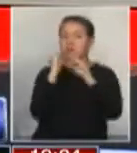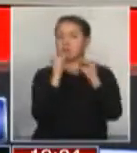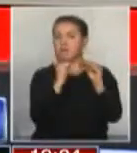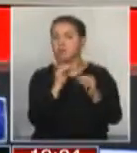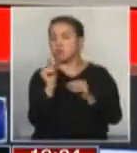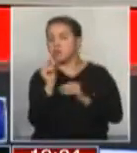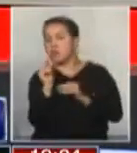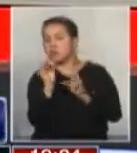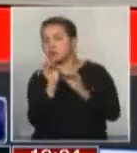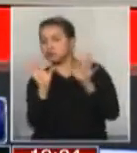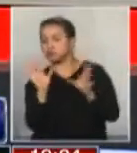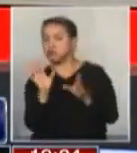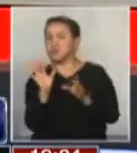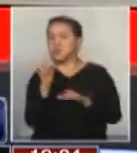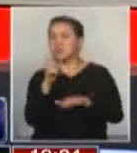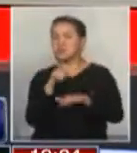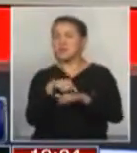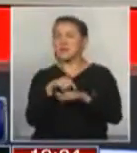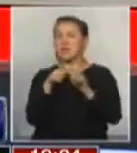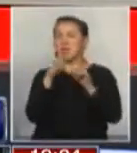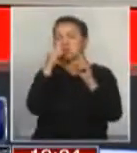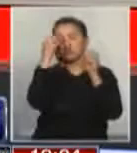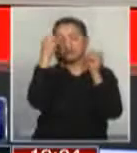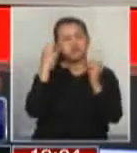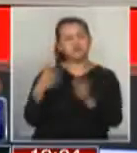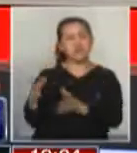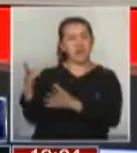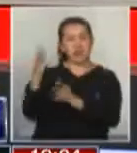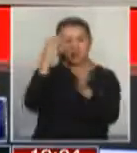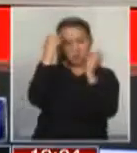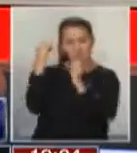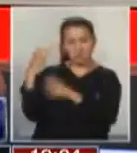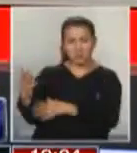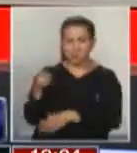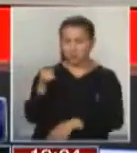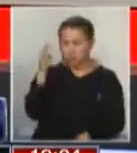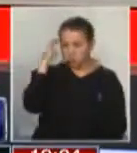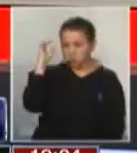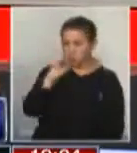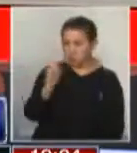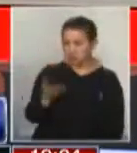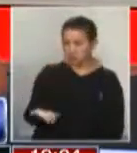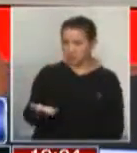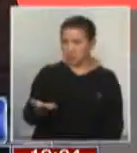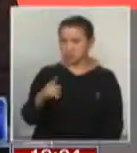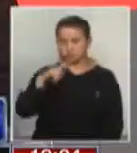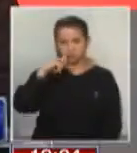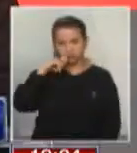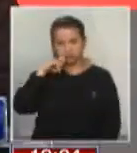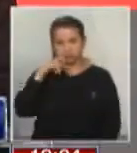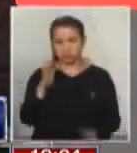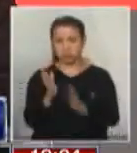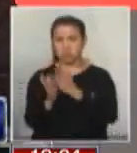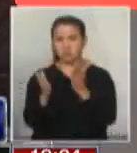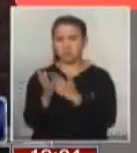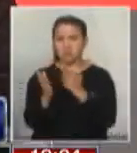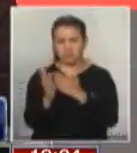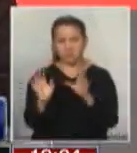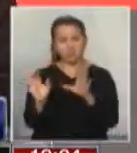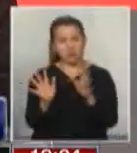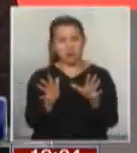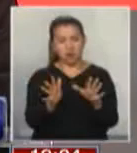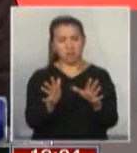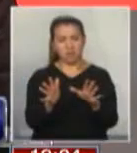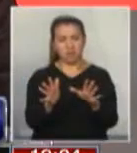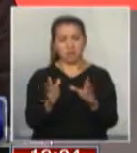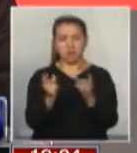poco producto también de esos tiempos perdidos va por ahí o no cuál es tu opinión respecto a las características ahora va por ahí un